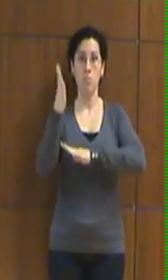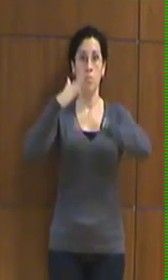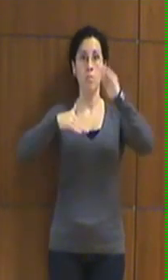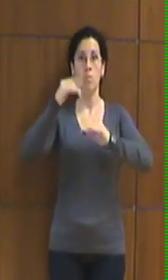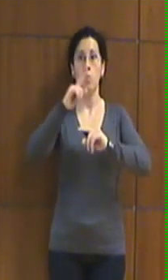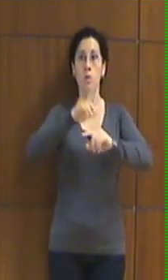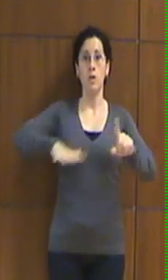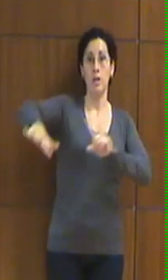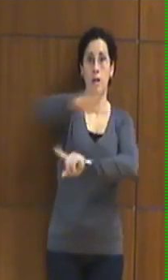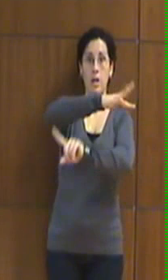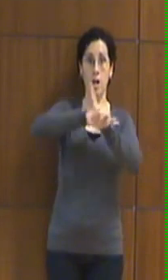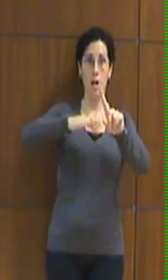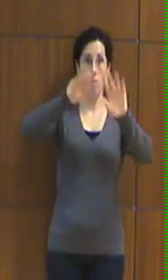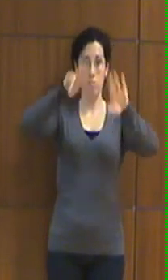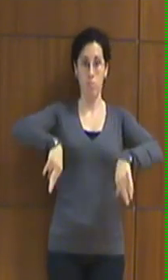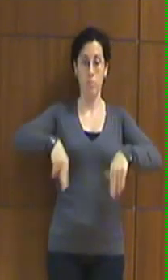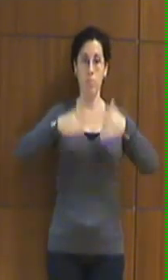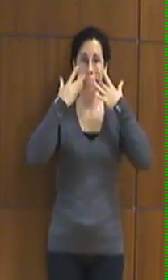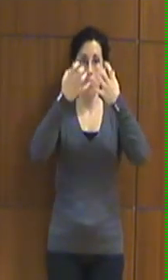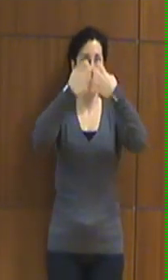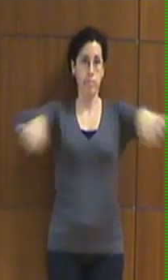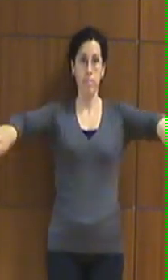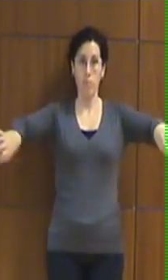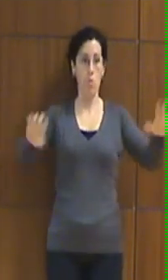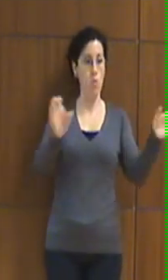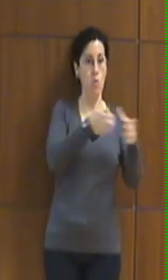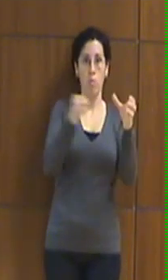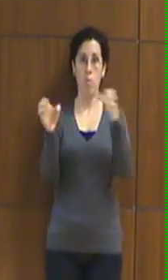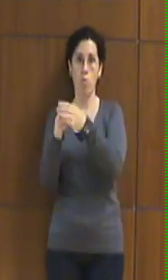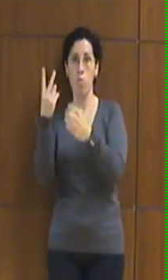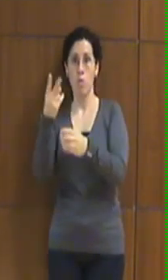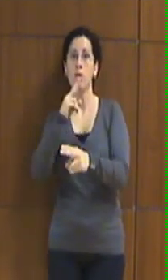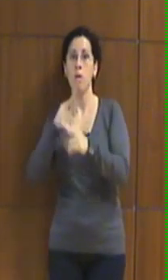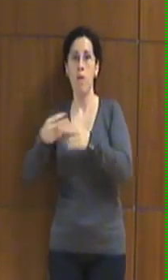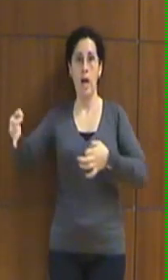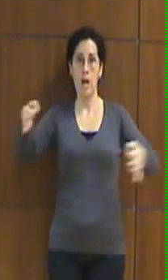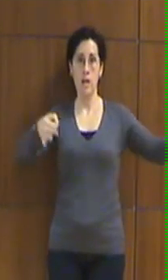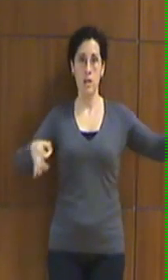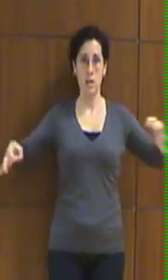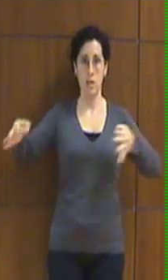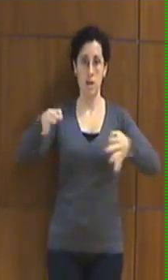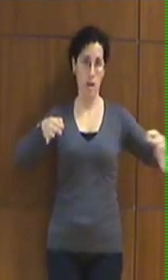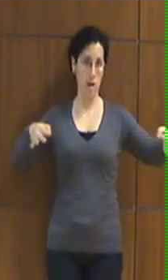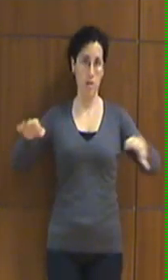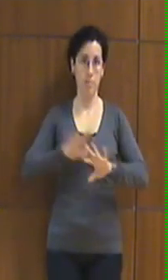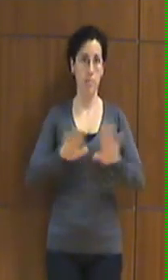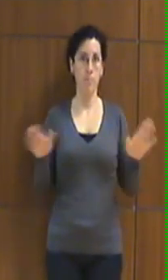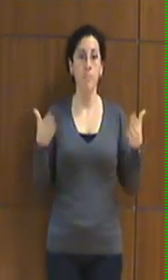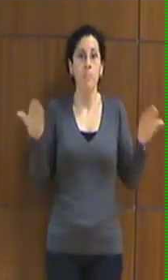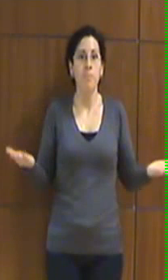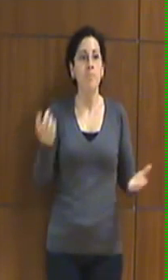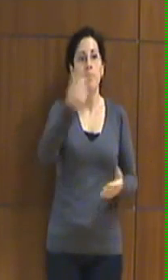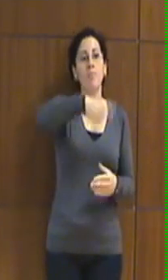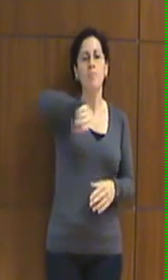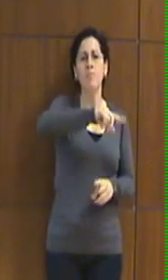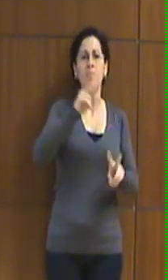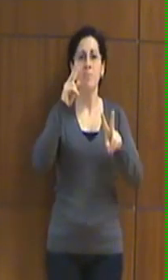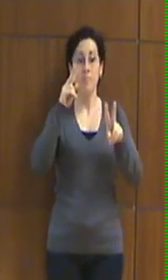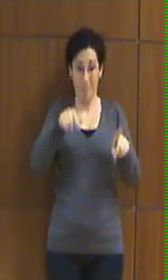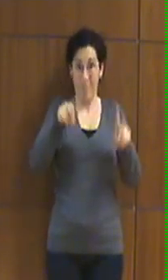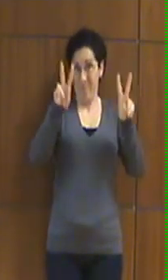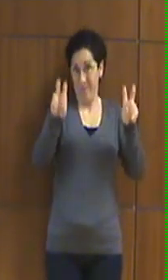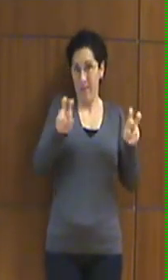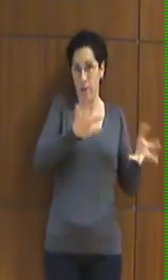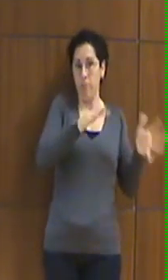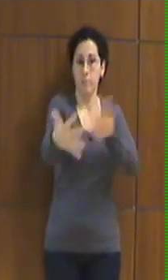de grupos absolutamente separados y islas, ¿no? en la cultura general. ¿Cómo lo veis en el tema del empleo esto?